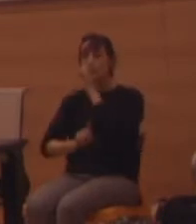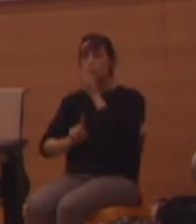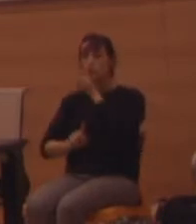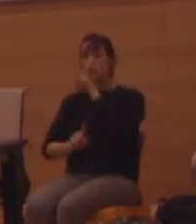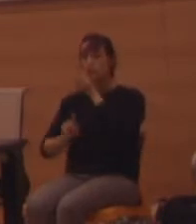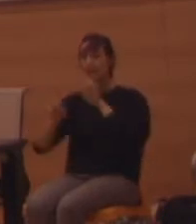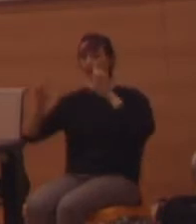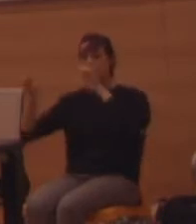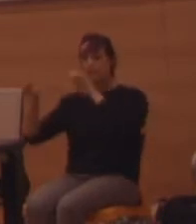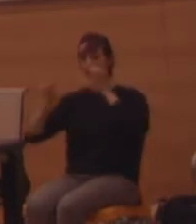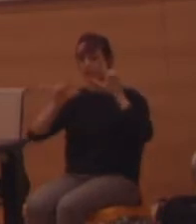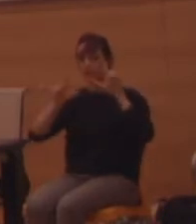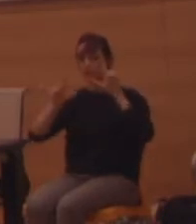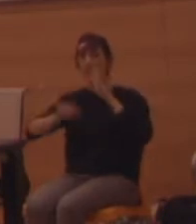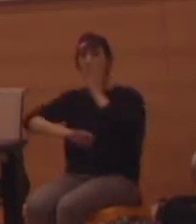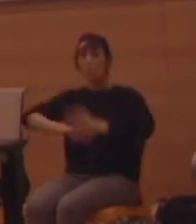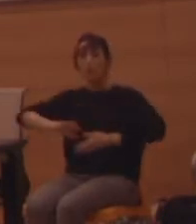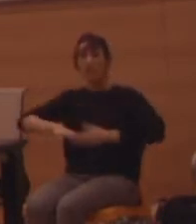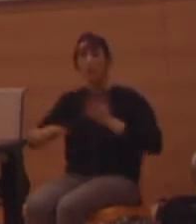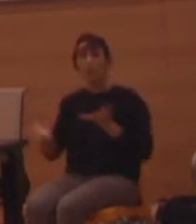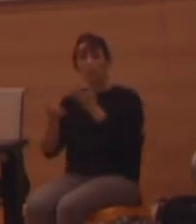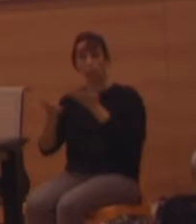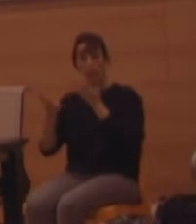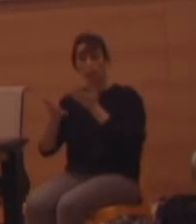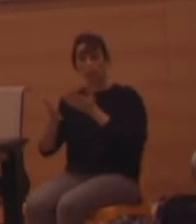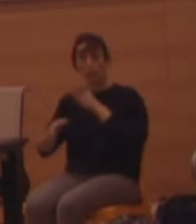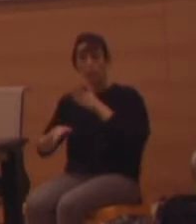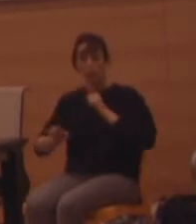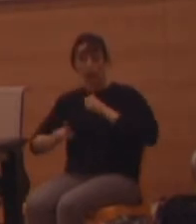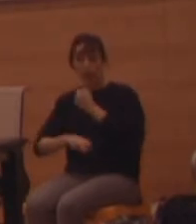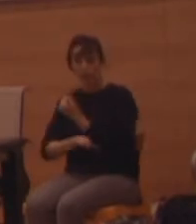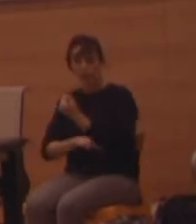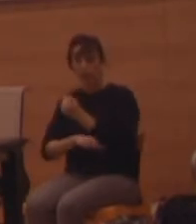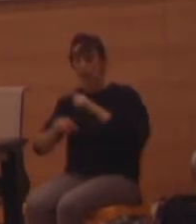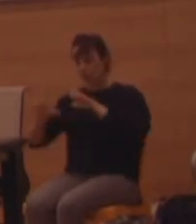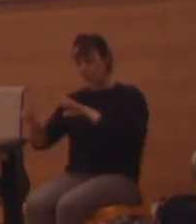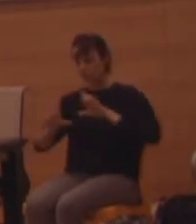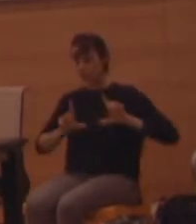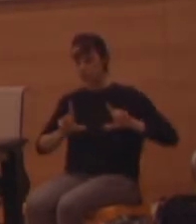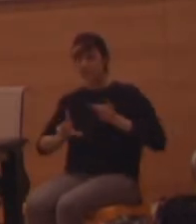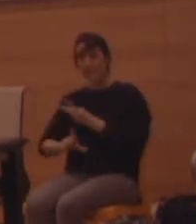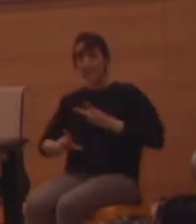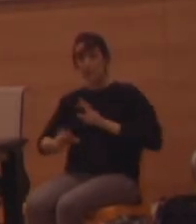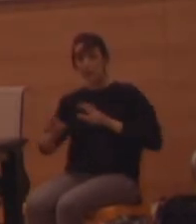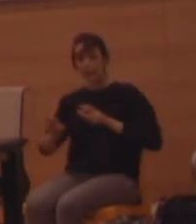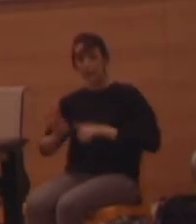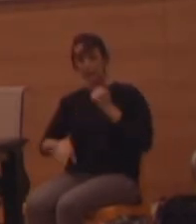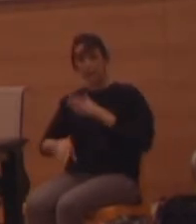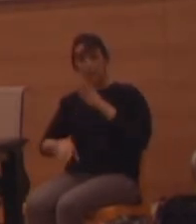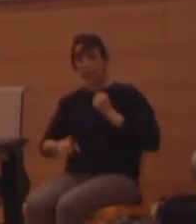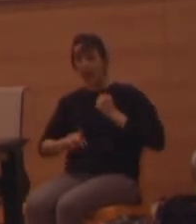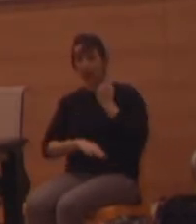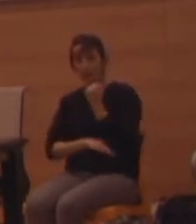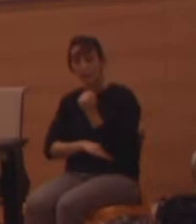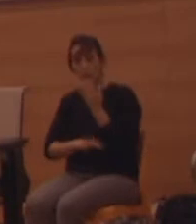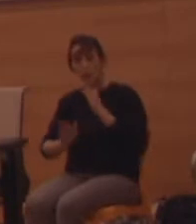habla normalmente de amputaciones menores porque quedan puntos de apoyo de la extremidad, y las dos de abajo son amputaciones mayores porque ya no tenemos punto de apoyo